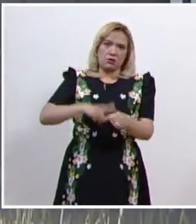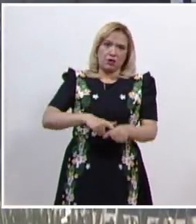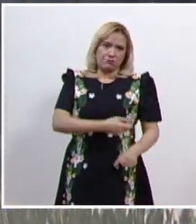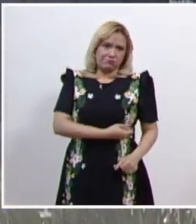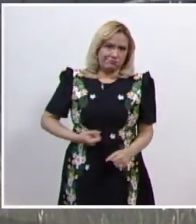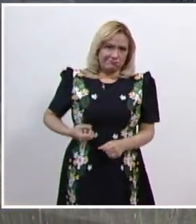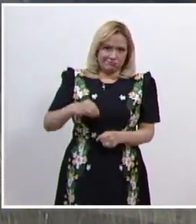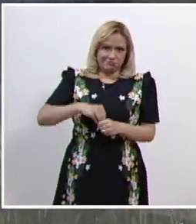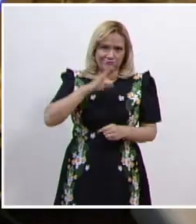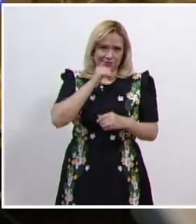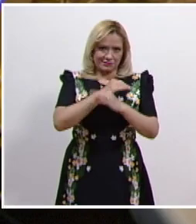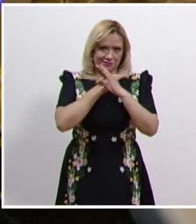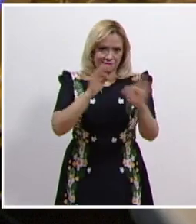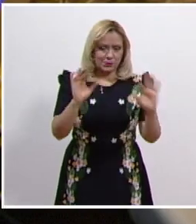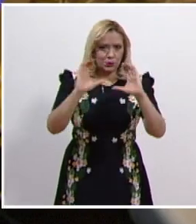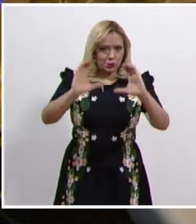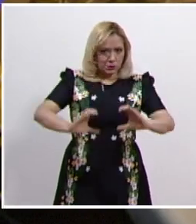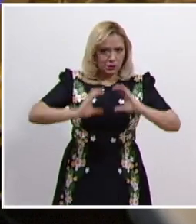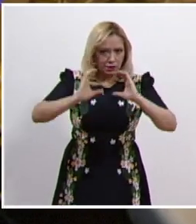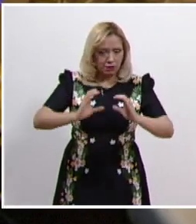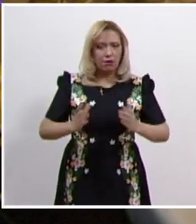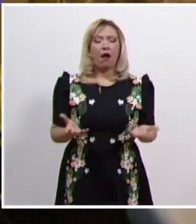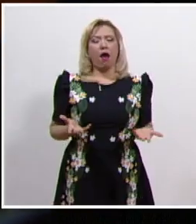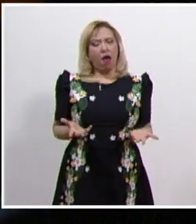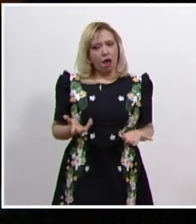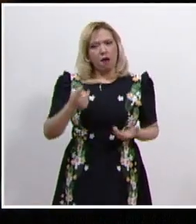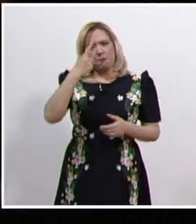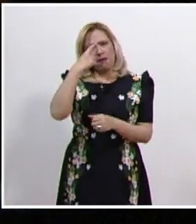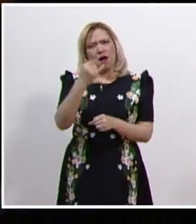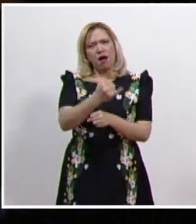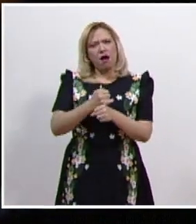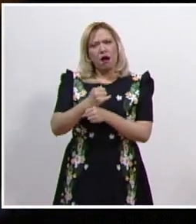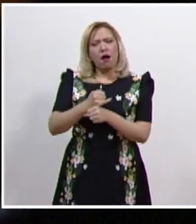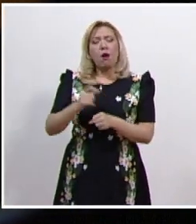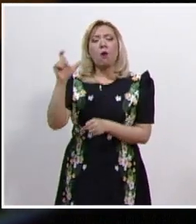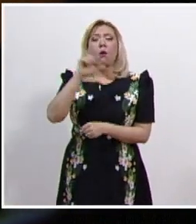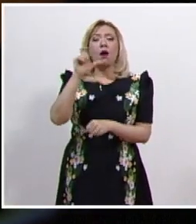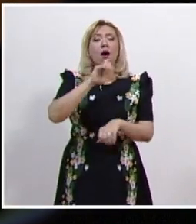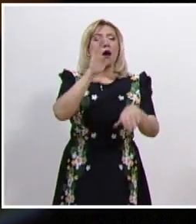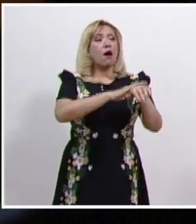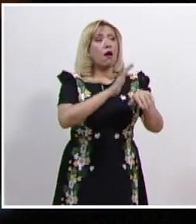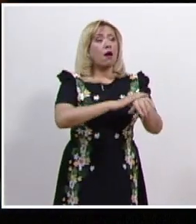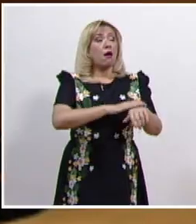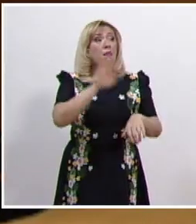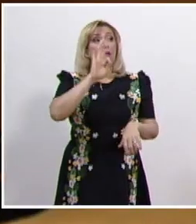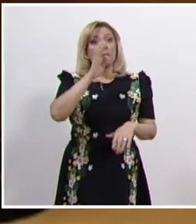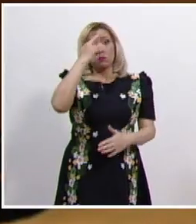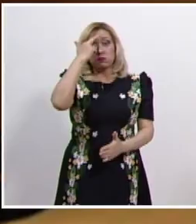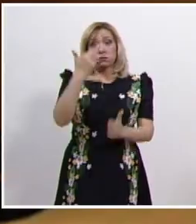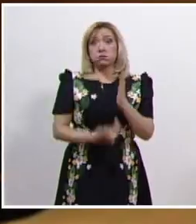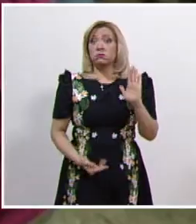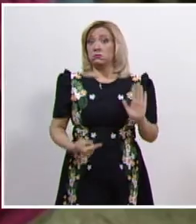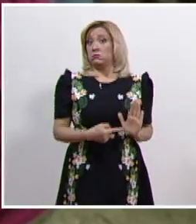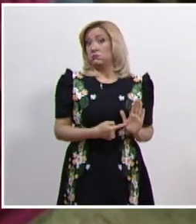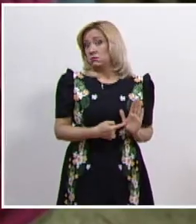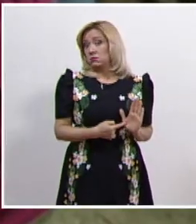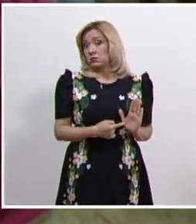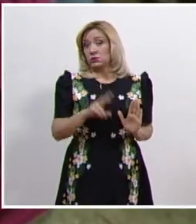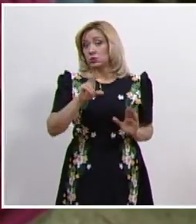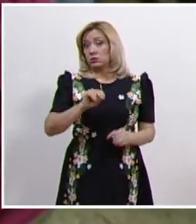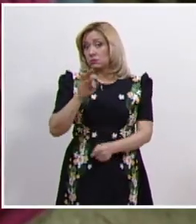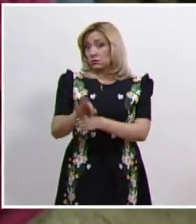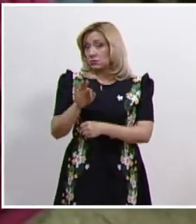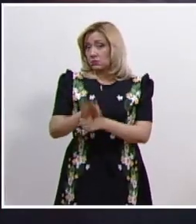administrativo. Precisa que la etapa de investigación inicia a partir de la noticia de una presunta violación al marco que regula la protección de